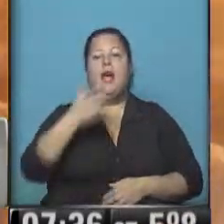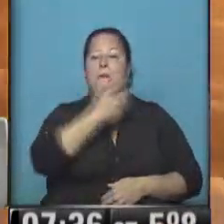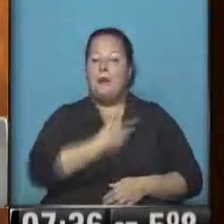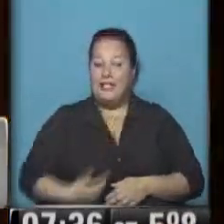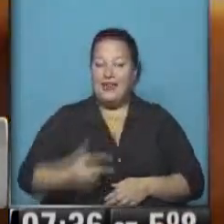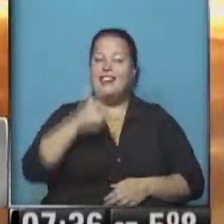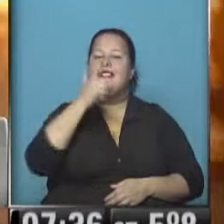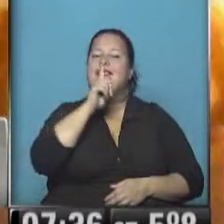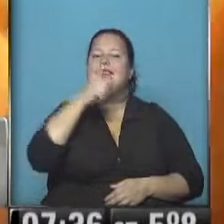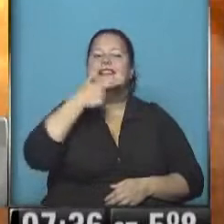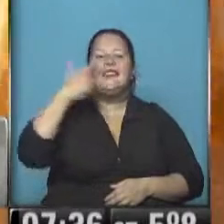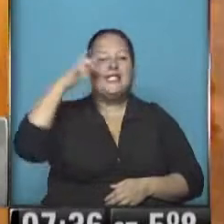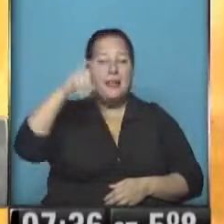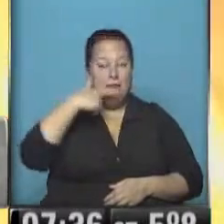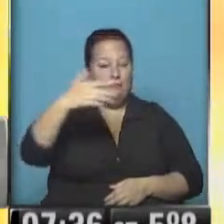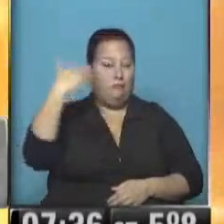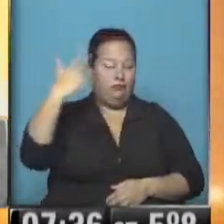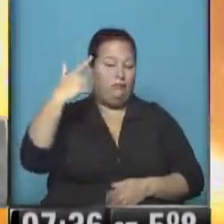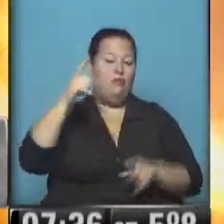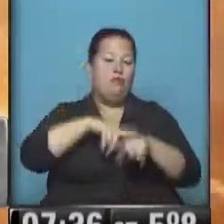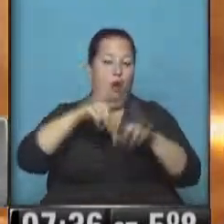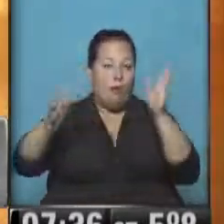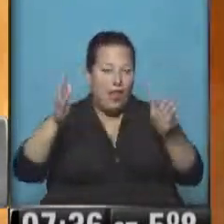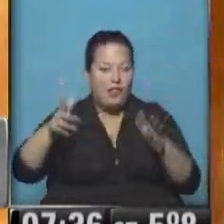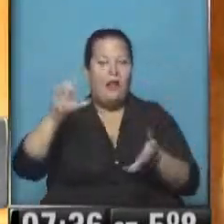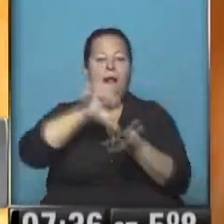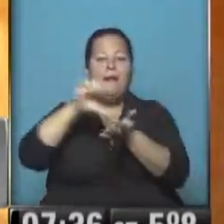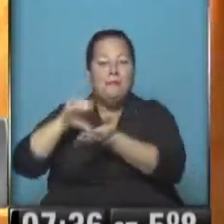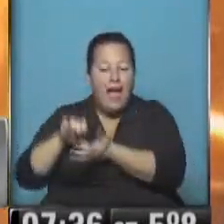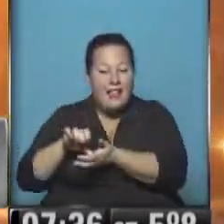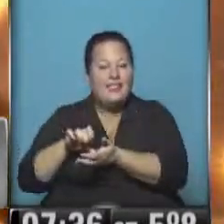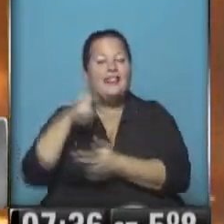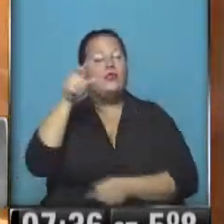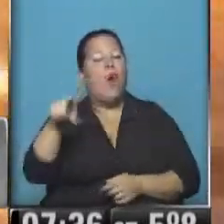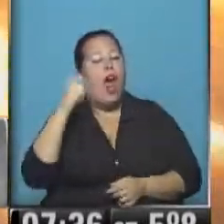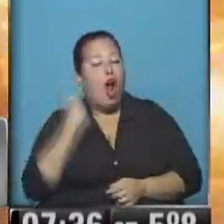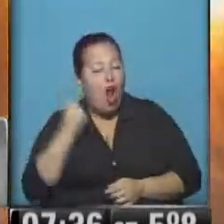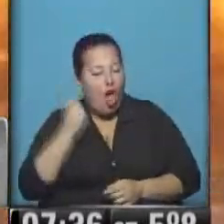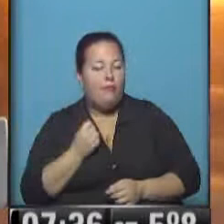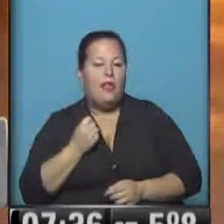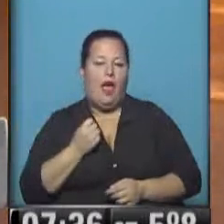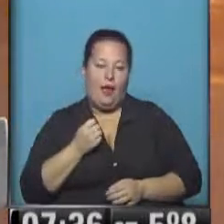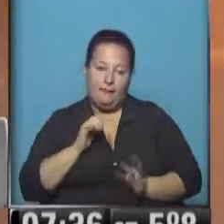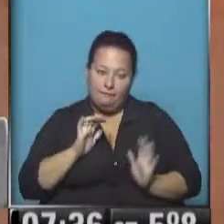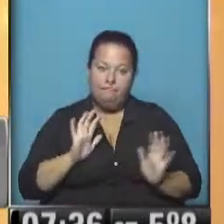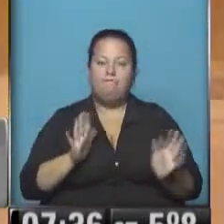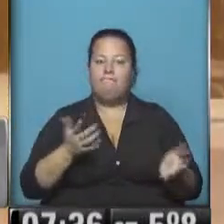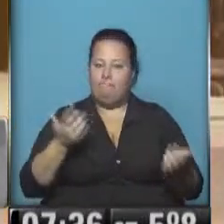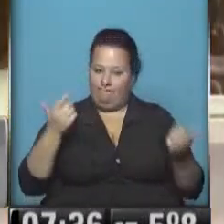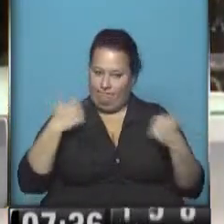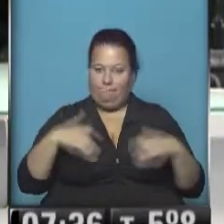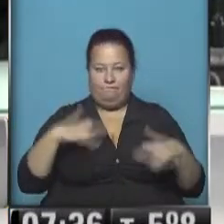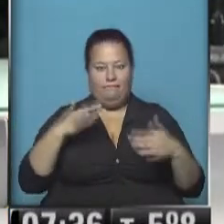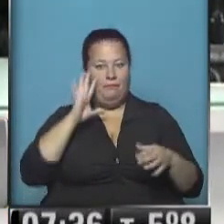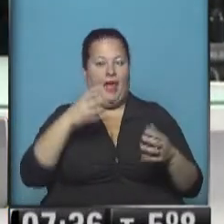Tsipras fue el fiel exponente del clima de época en los países en cuyas economías está haciéndose